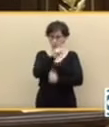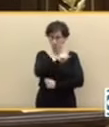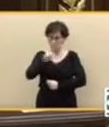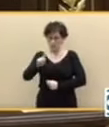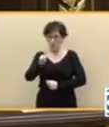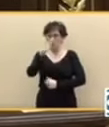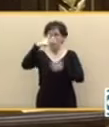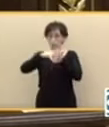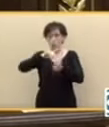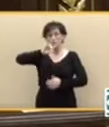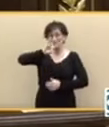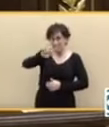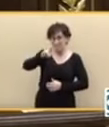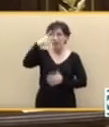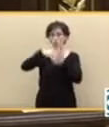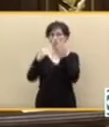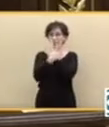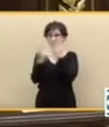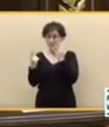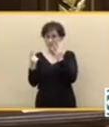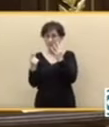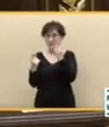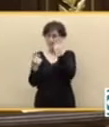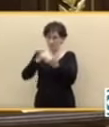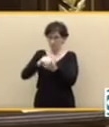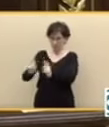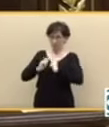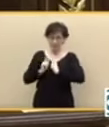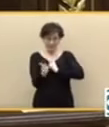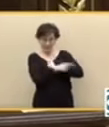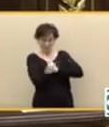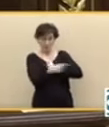Y a ustedes le retiraron la confianza en las tres.